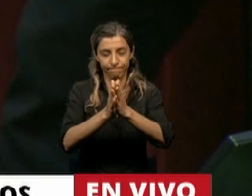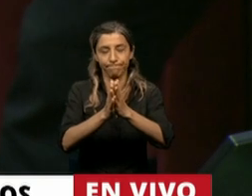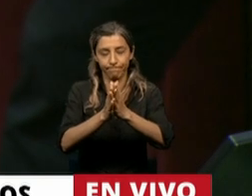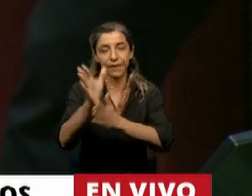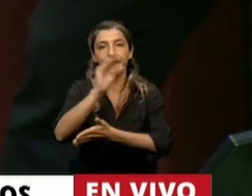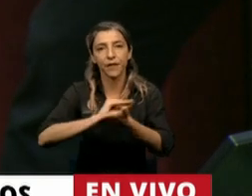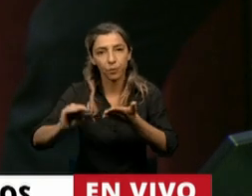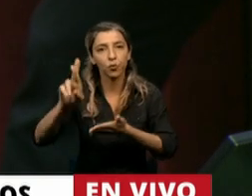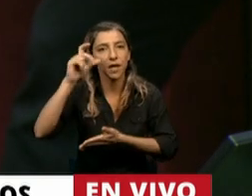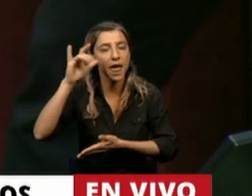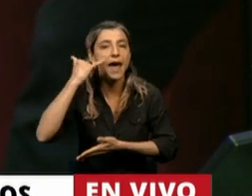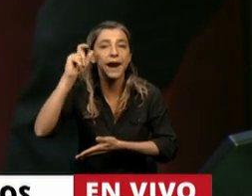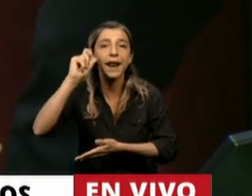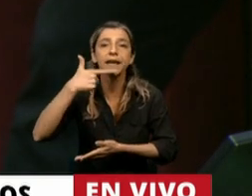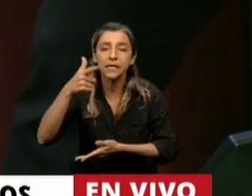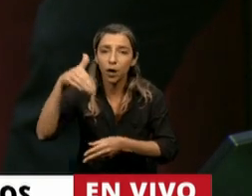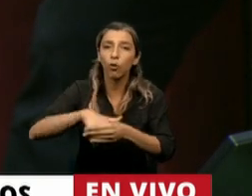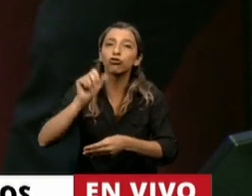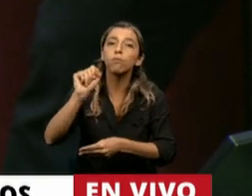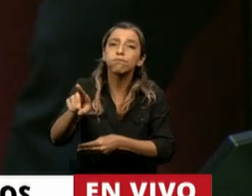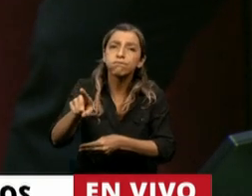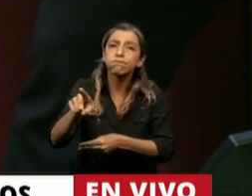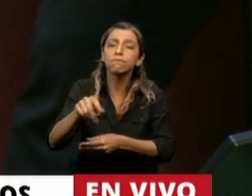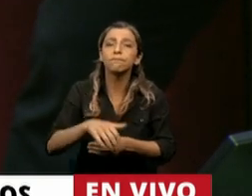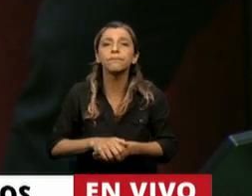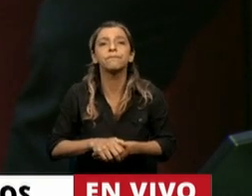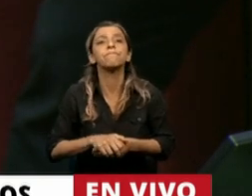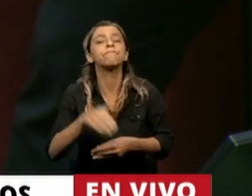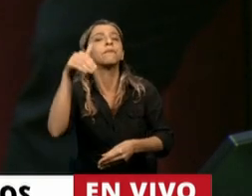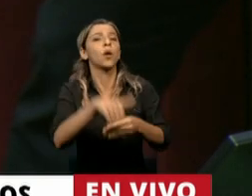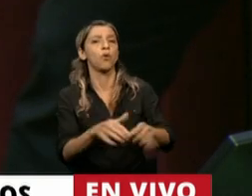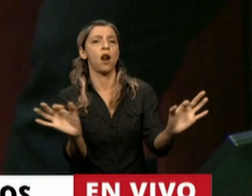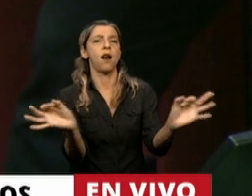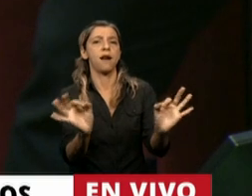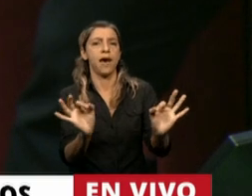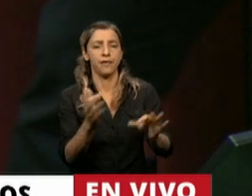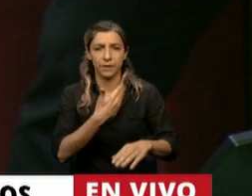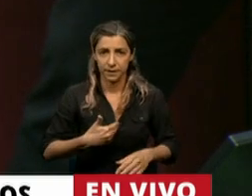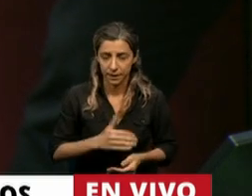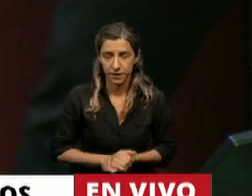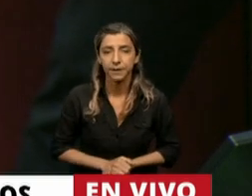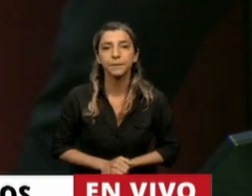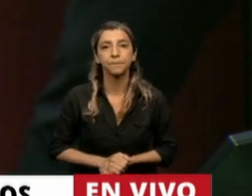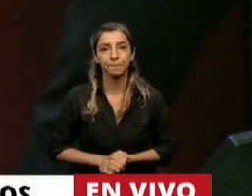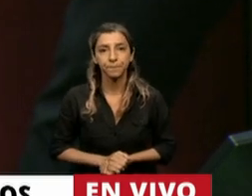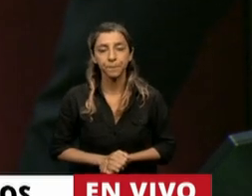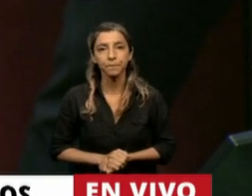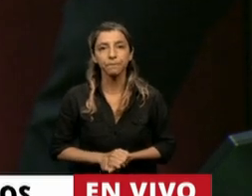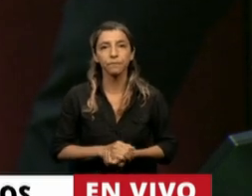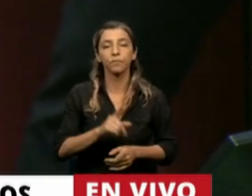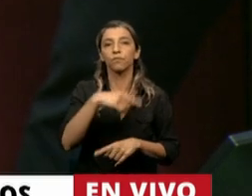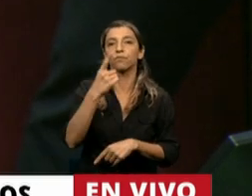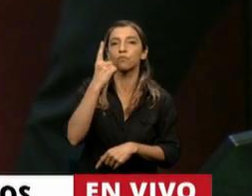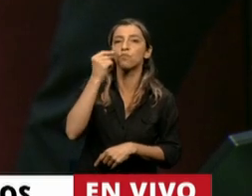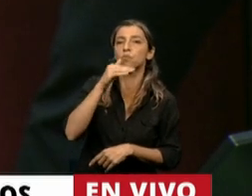Reyes indique el sentido de su voto Perdón abstención señor presidente señor